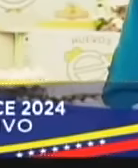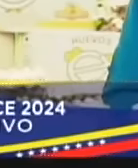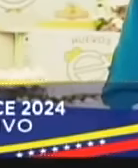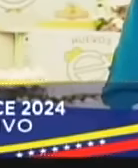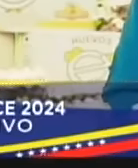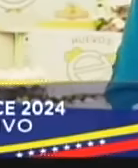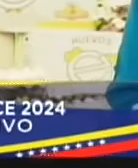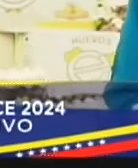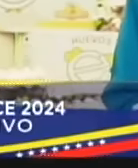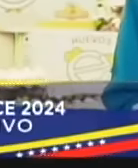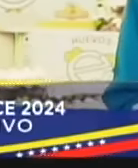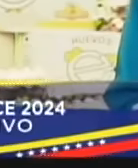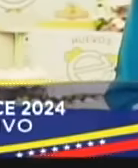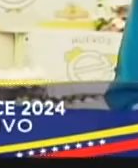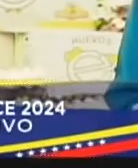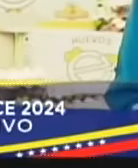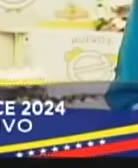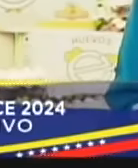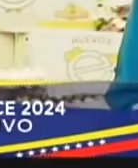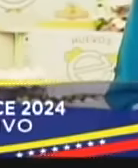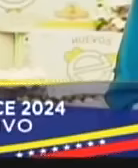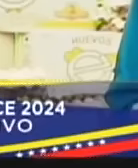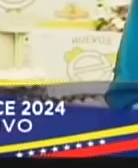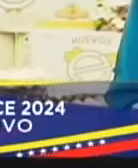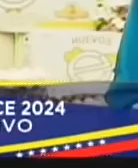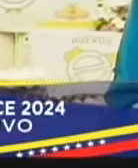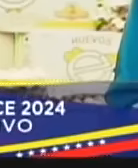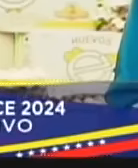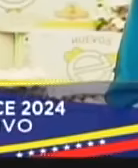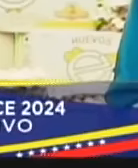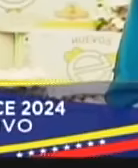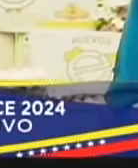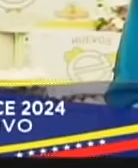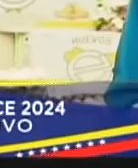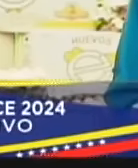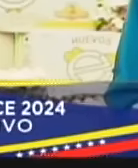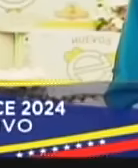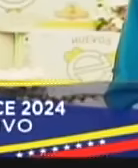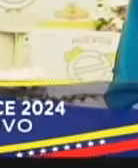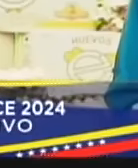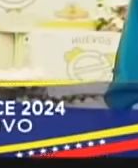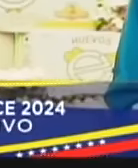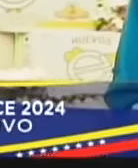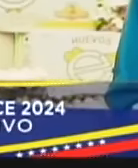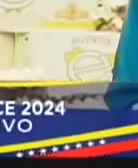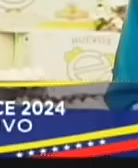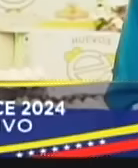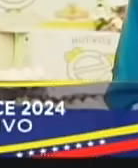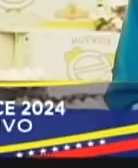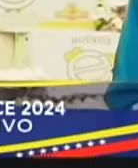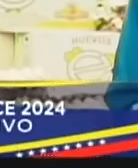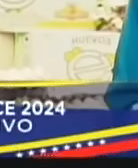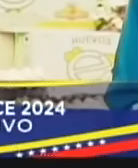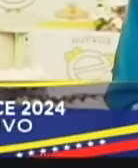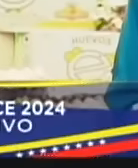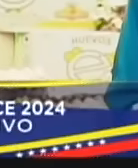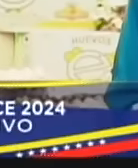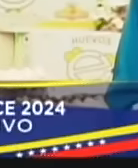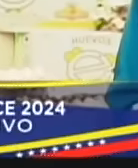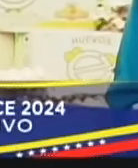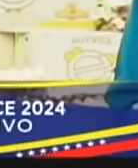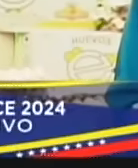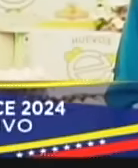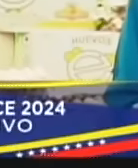gobierno productivo y eficiente, que esté conectado con las fuerzas productivas del país, cada vez más